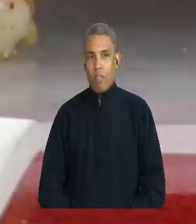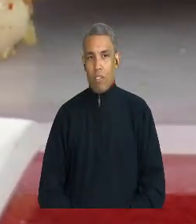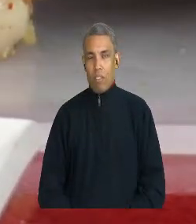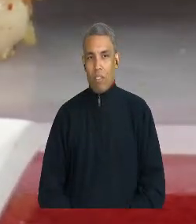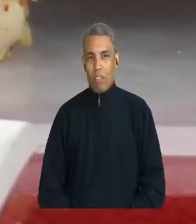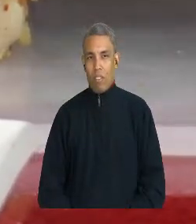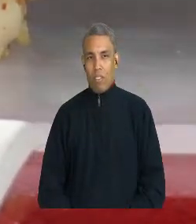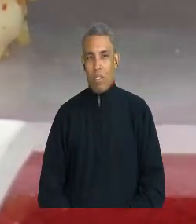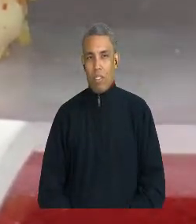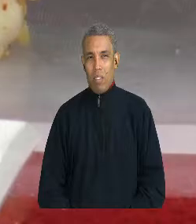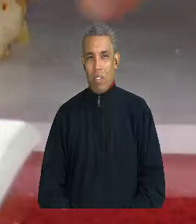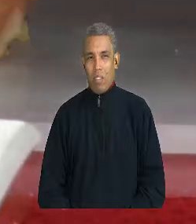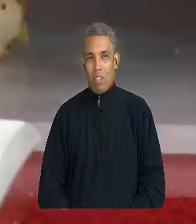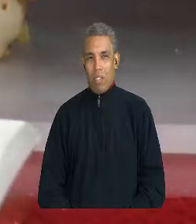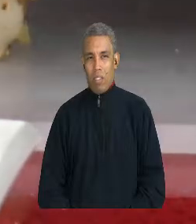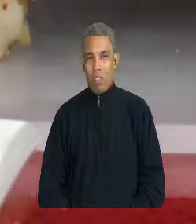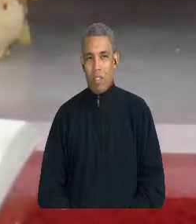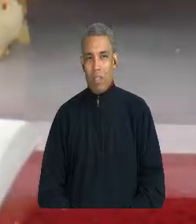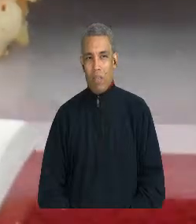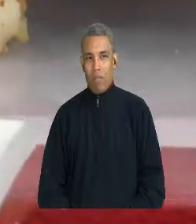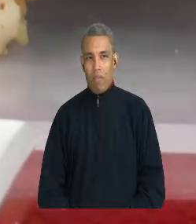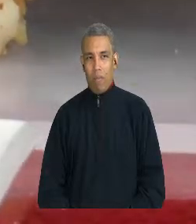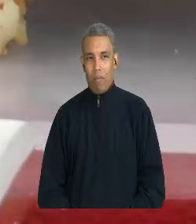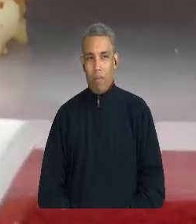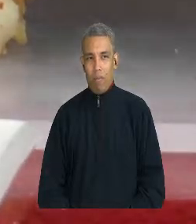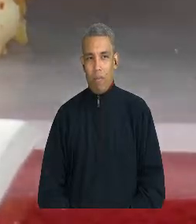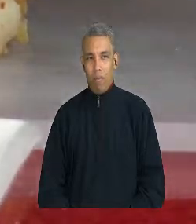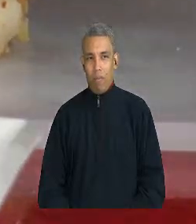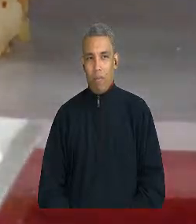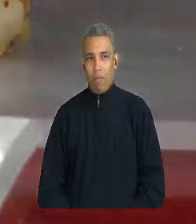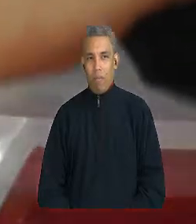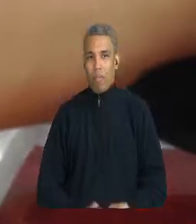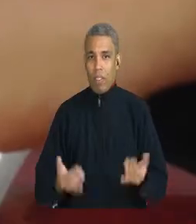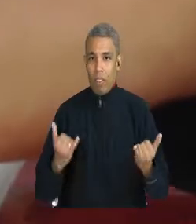Aquí, sí. Entonces voy a llevar a nuestro plato.